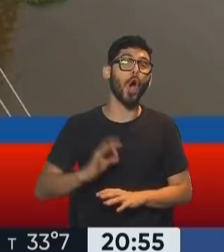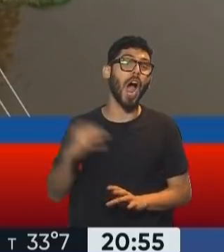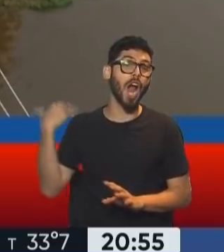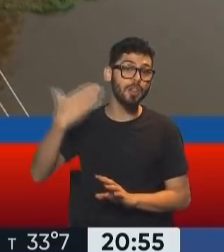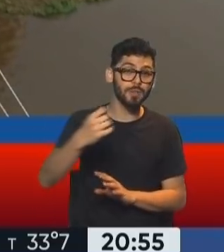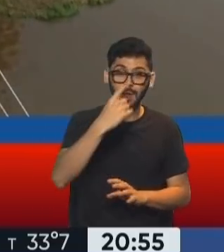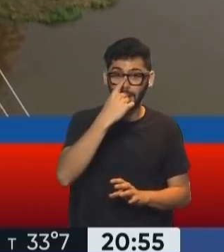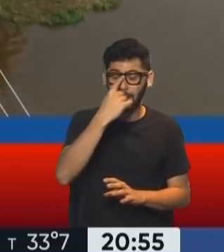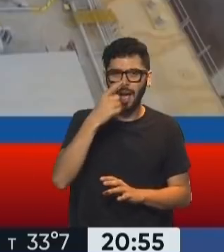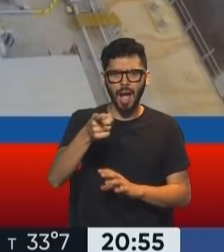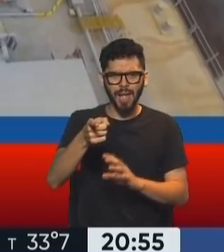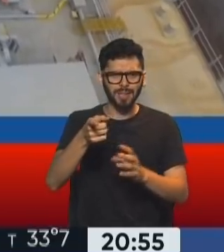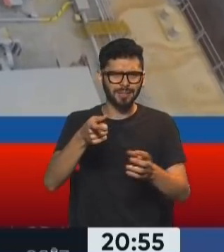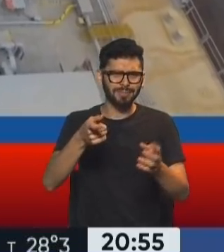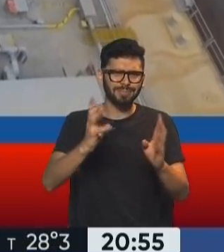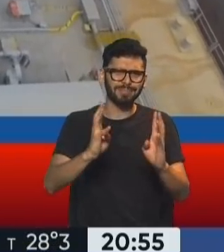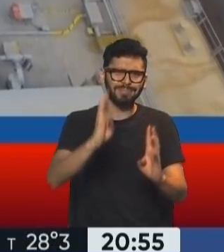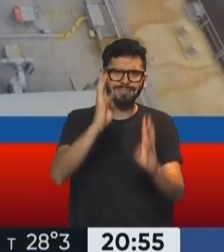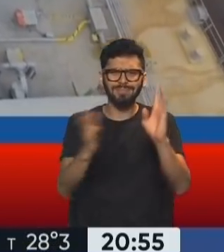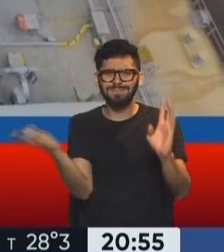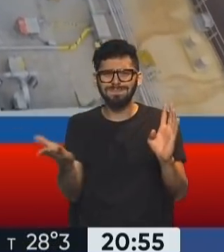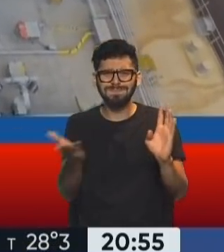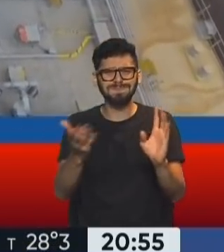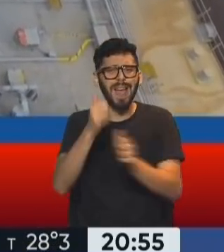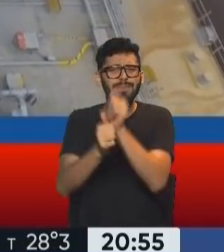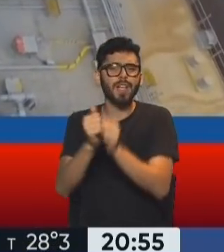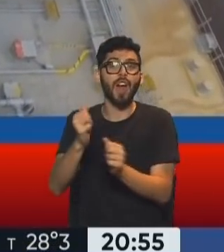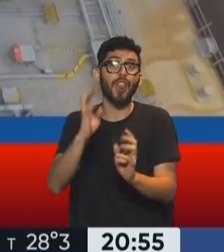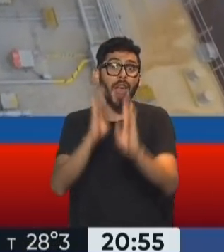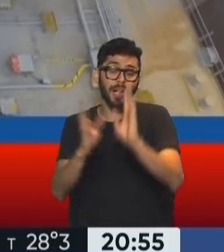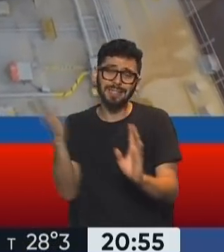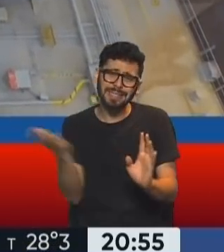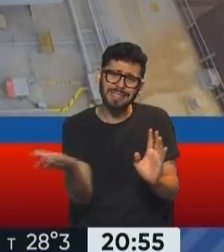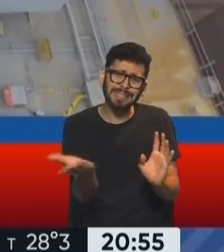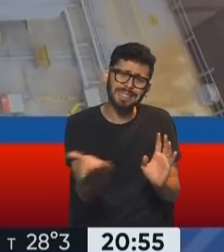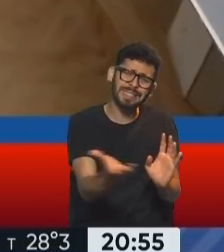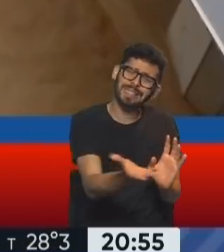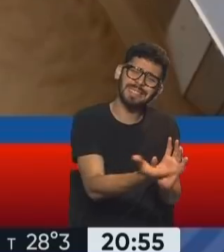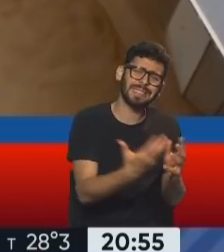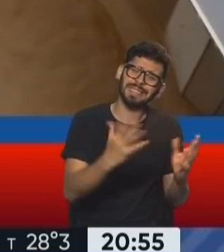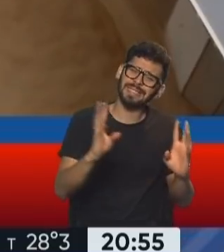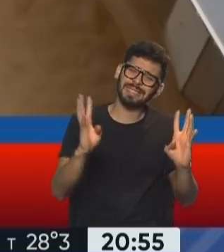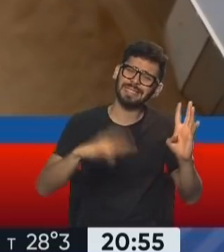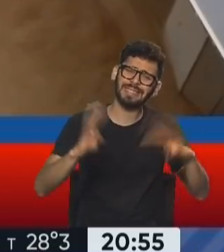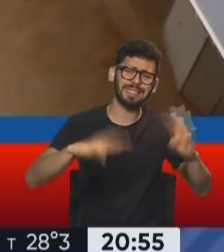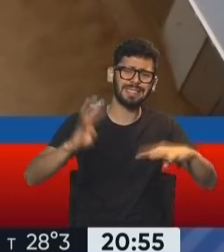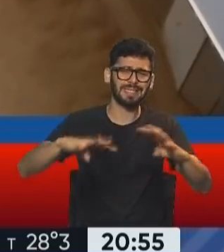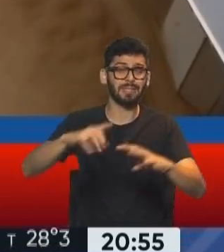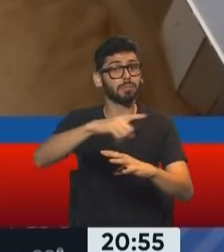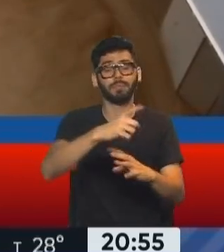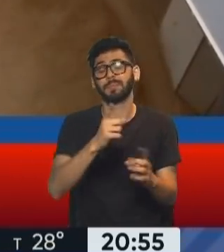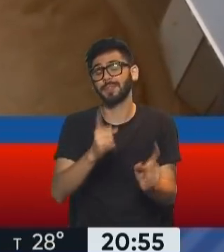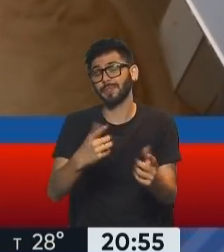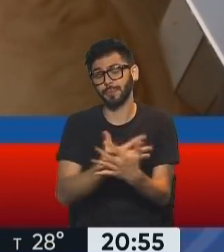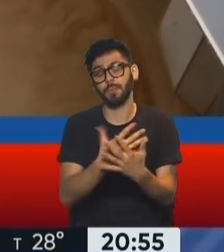generando un ecocidio de 4 millones de quebrachos colorados menos, que todavía se siente hoy en la vida cotidiana del norte profundo santafesino.